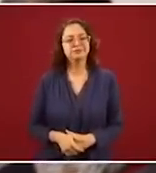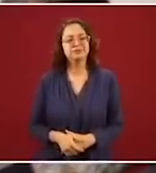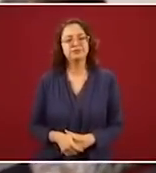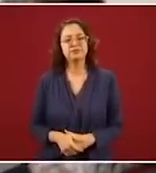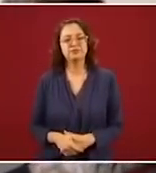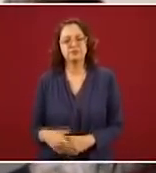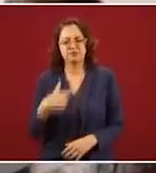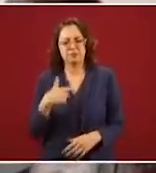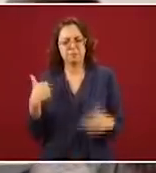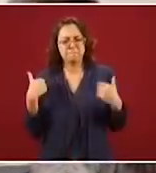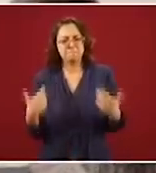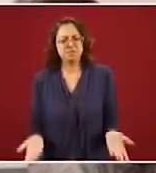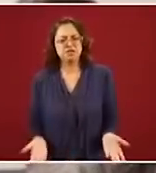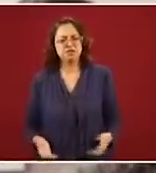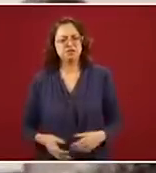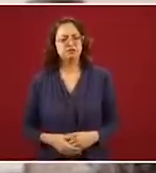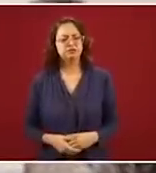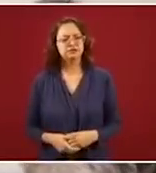¿Yo para qué